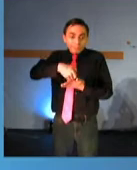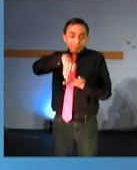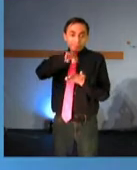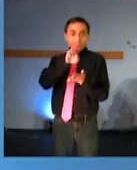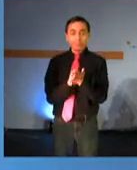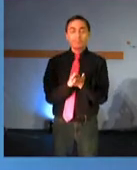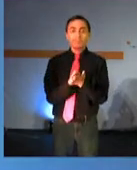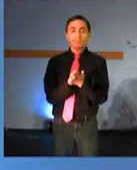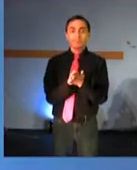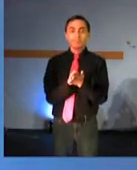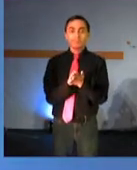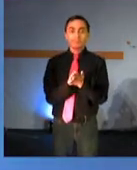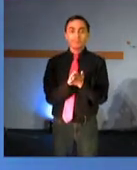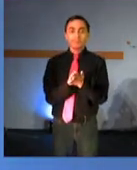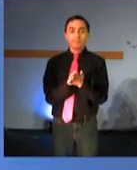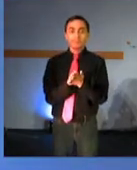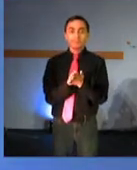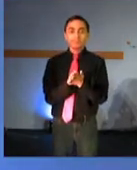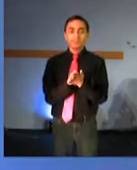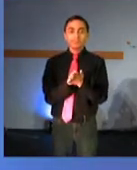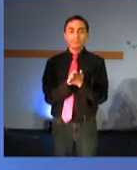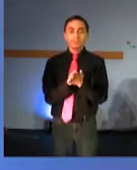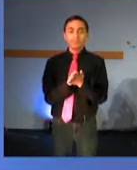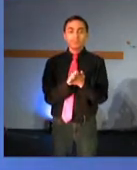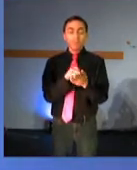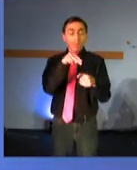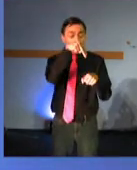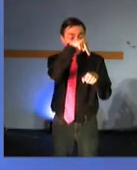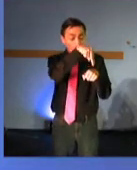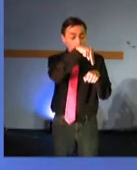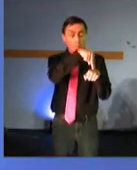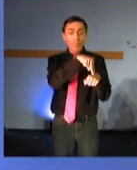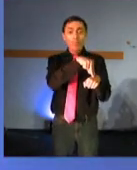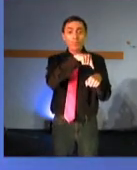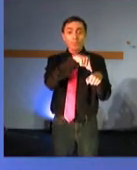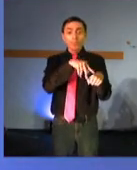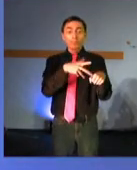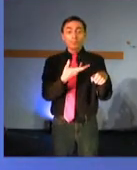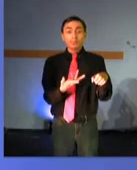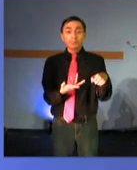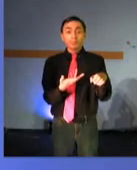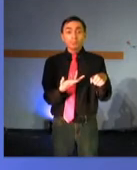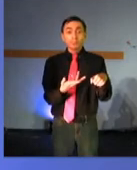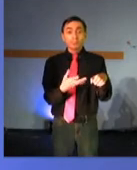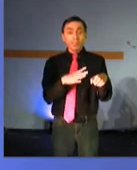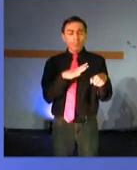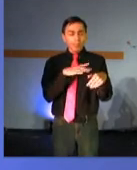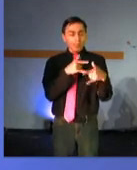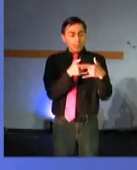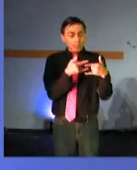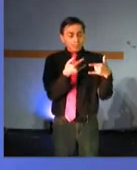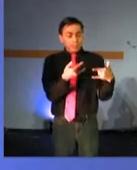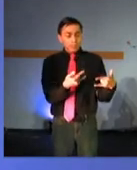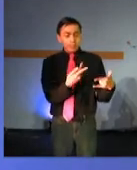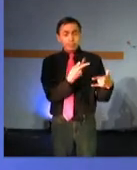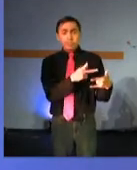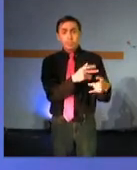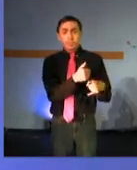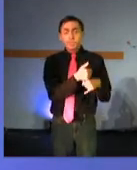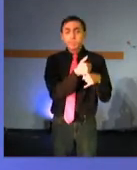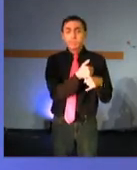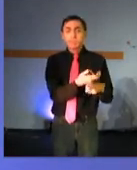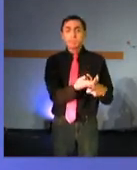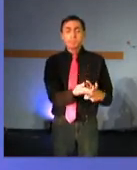dice, porque Nicaragua ha logrado a través de su historia mostrar que es